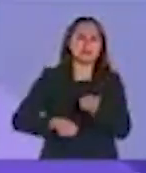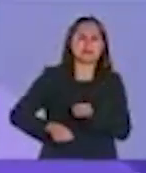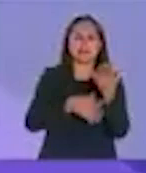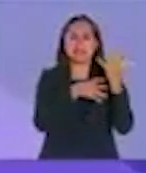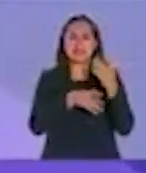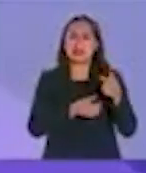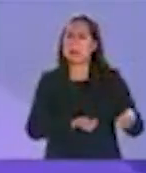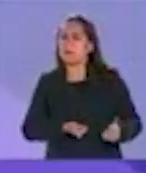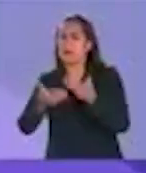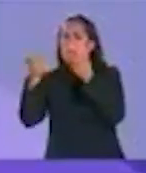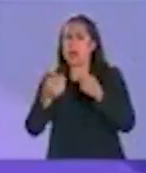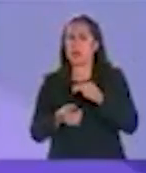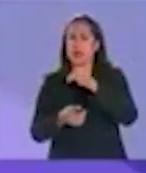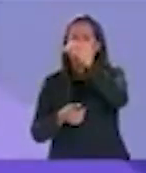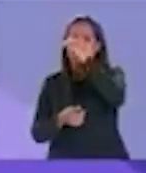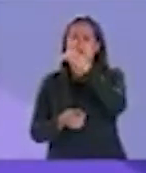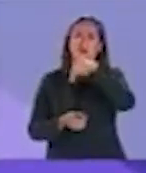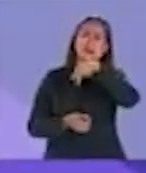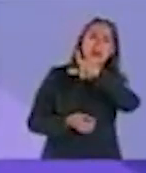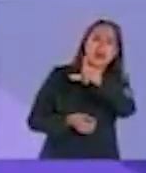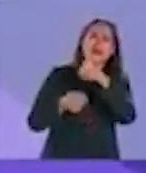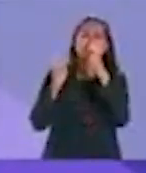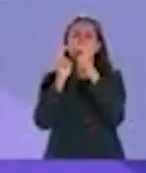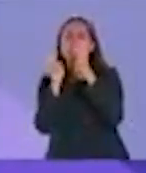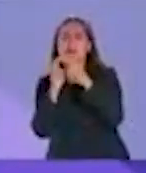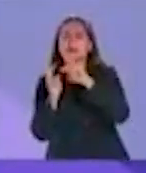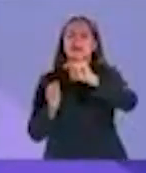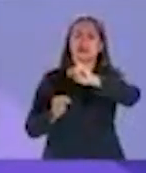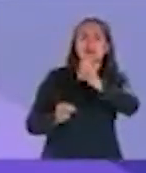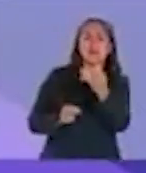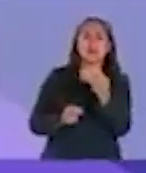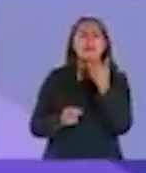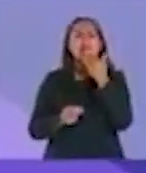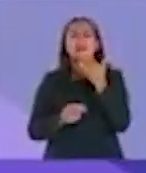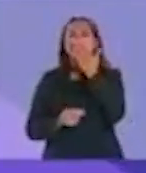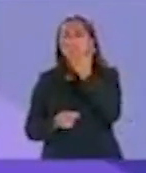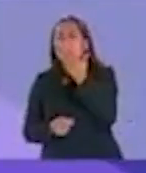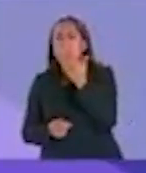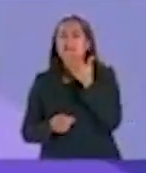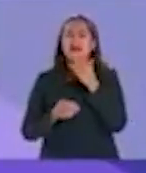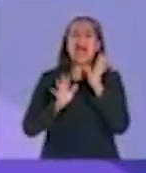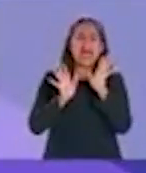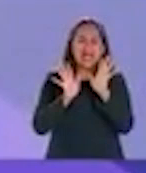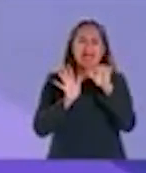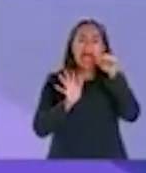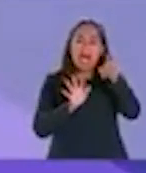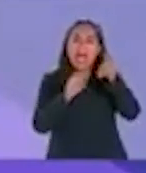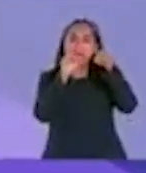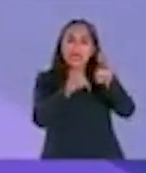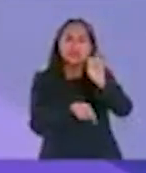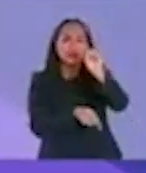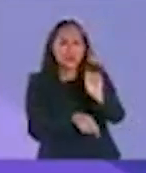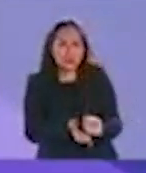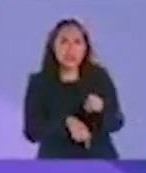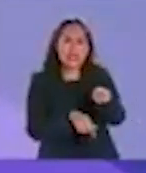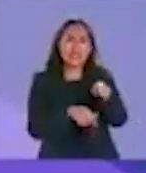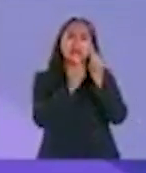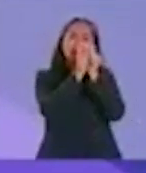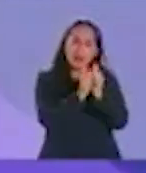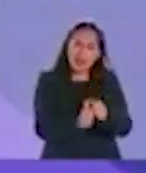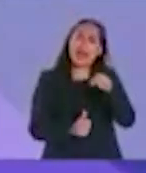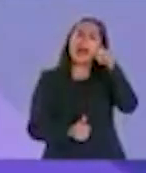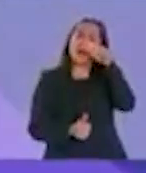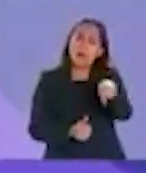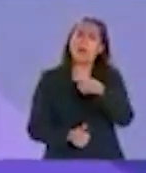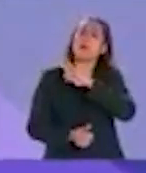nuevo león a tamaulipas y coahuila tijuana son ahora nosotros podemos contener en el sureste del